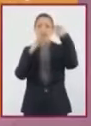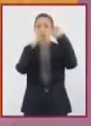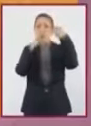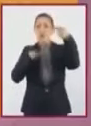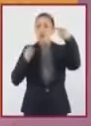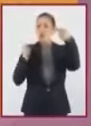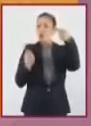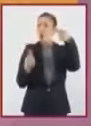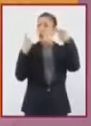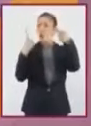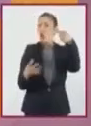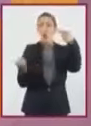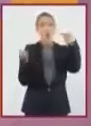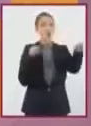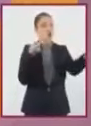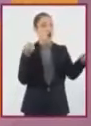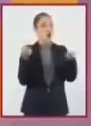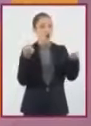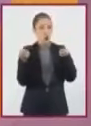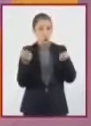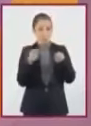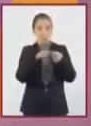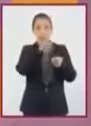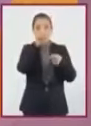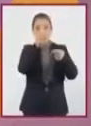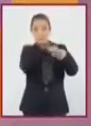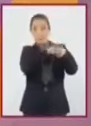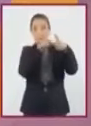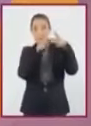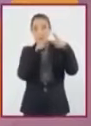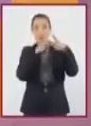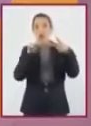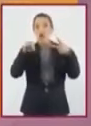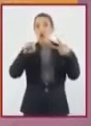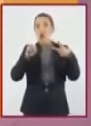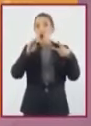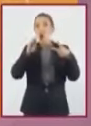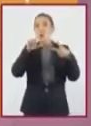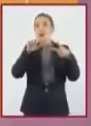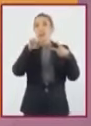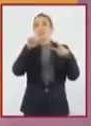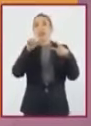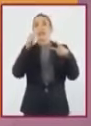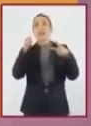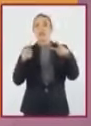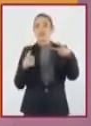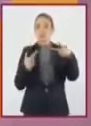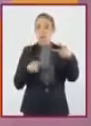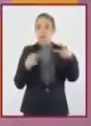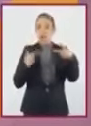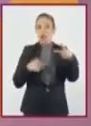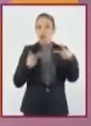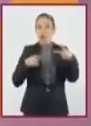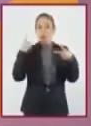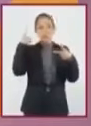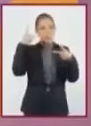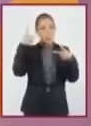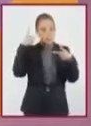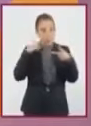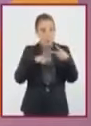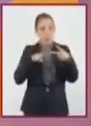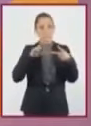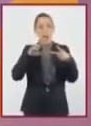tenía el poder absoluto. Posteriormente le seguían la nobleza, donde se encontraban los